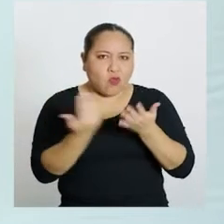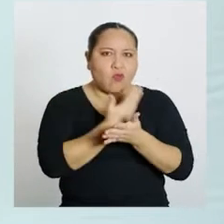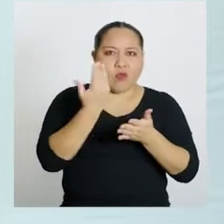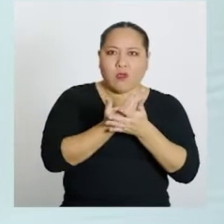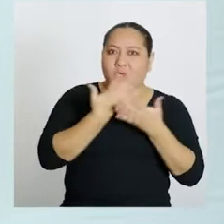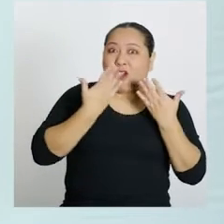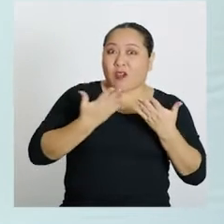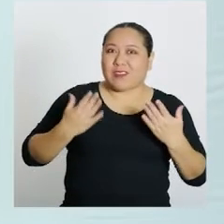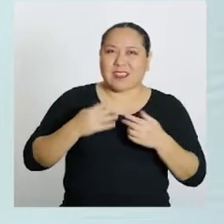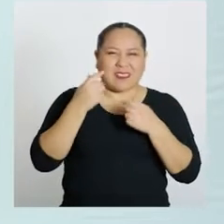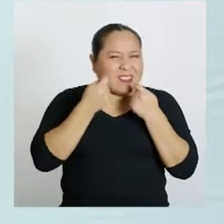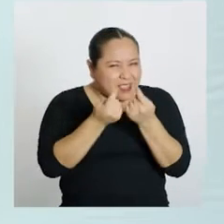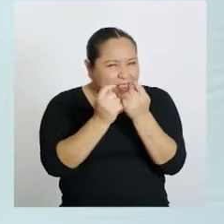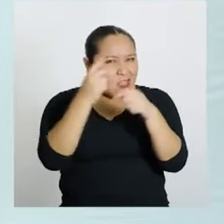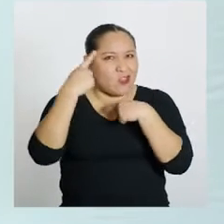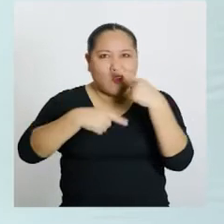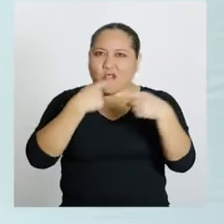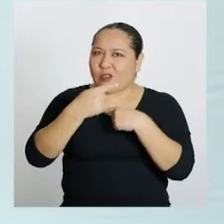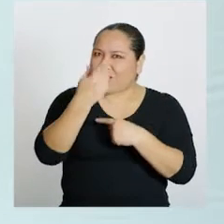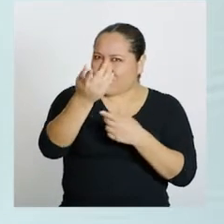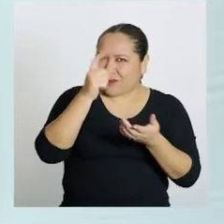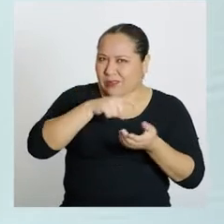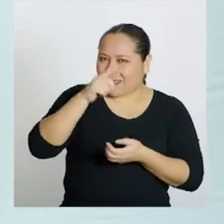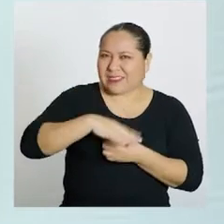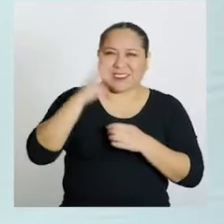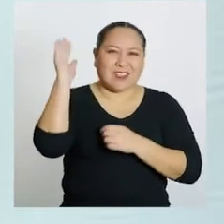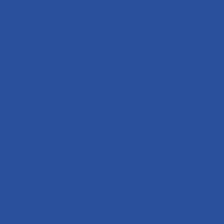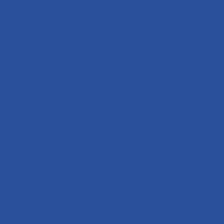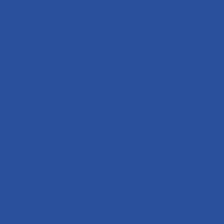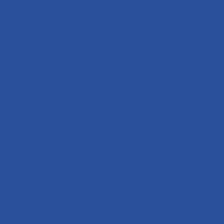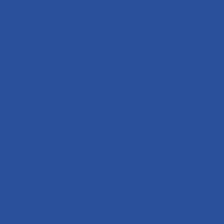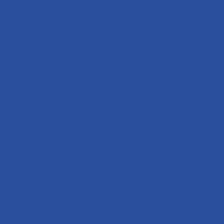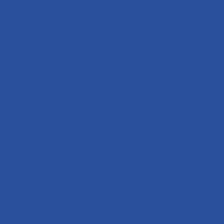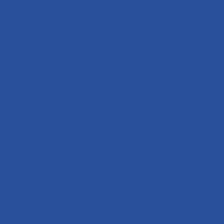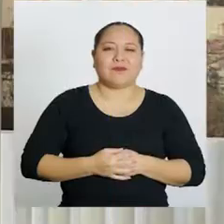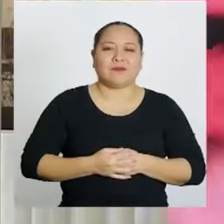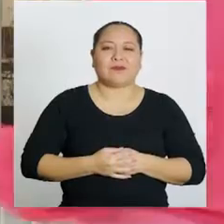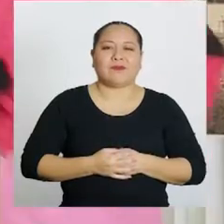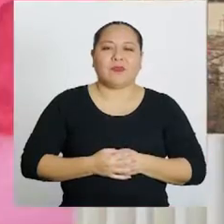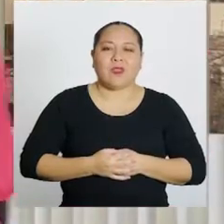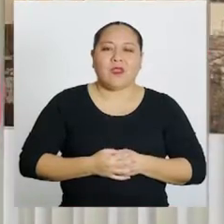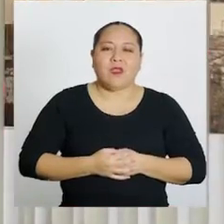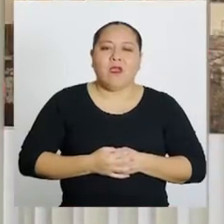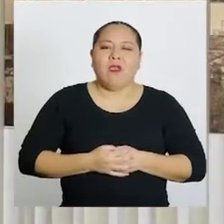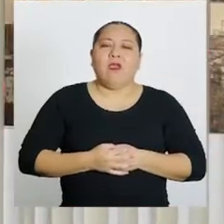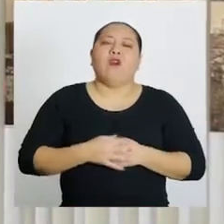nuevas capacidades. Inténtalo todas las veces que necesites. ¡Chao!